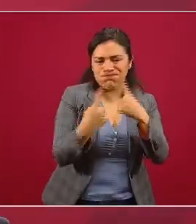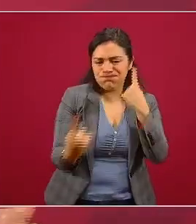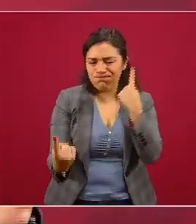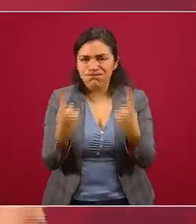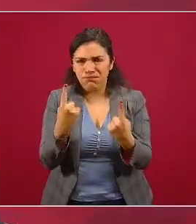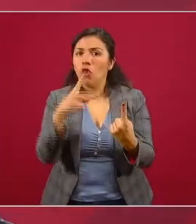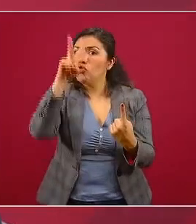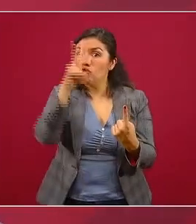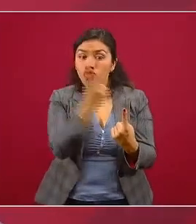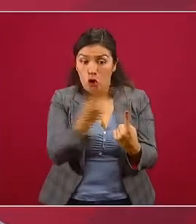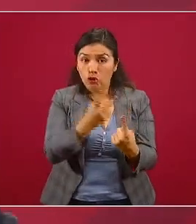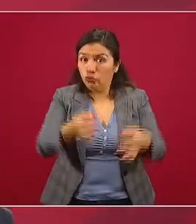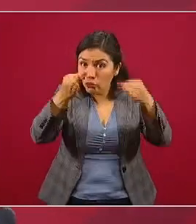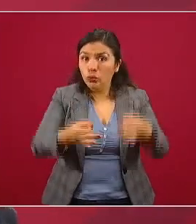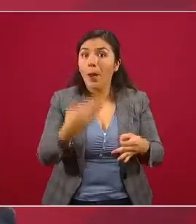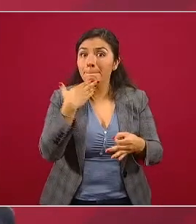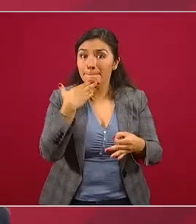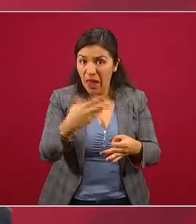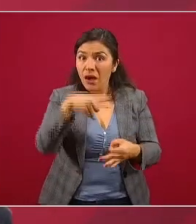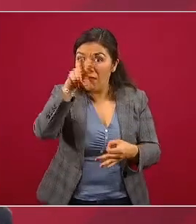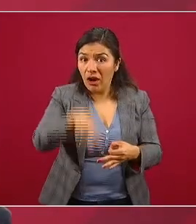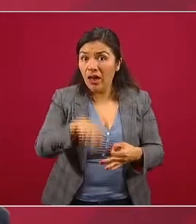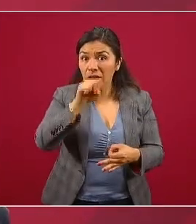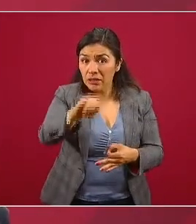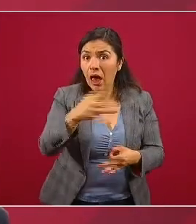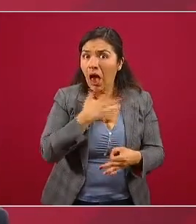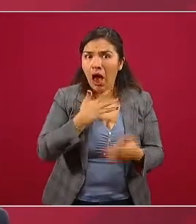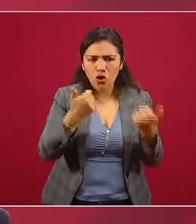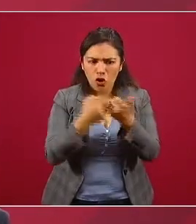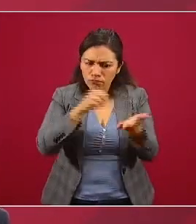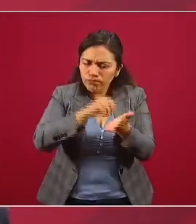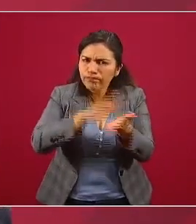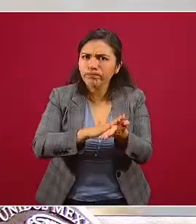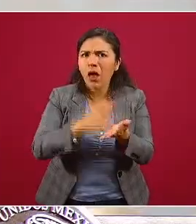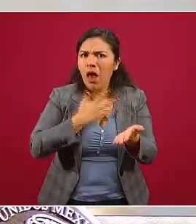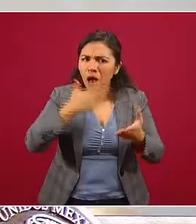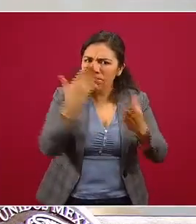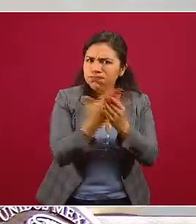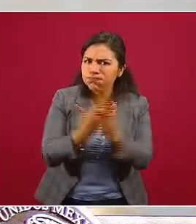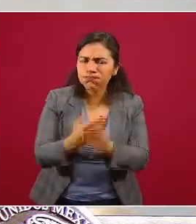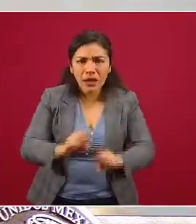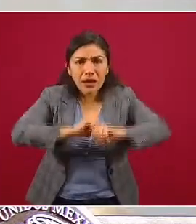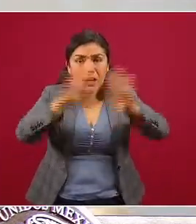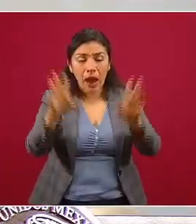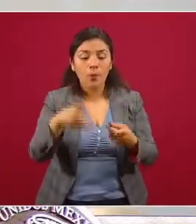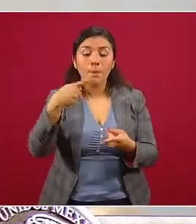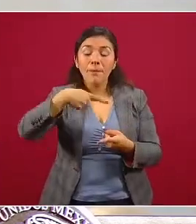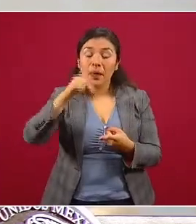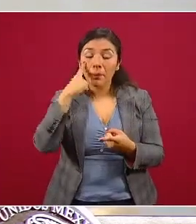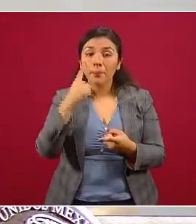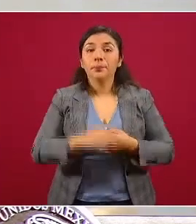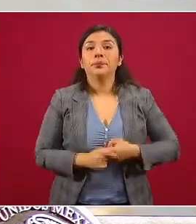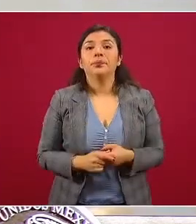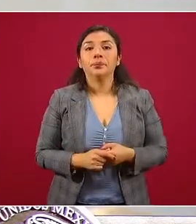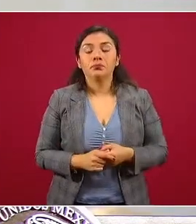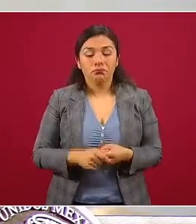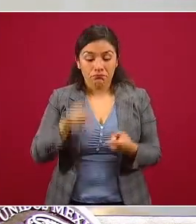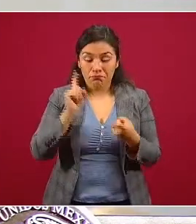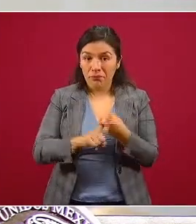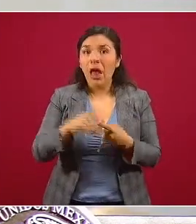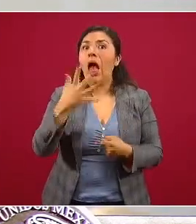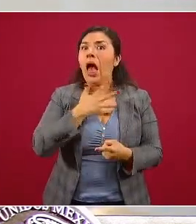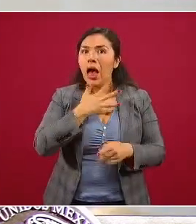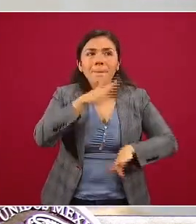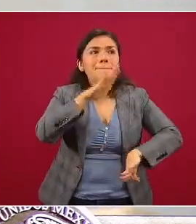son correctas, las dos son ciertas, las dos tienen evidencia documental muy clara. Por un lado, desde luego que existen